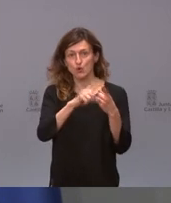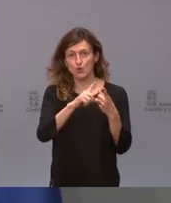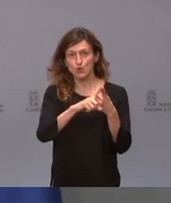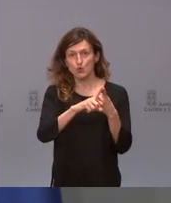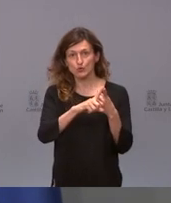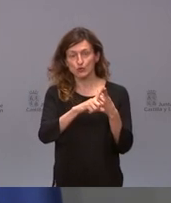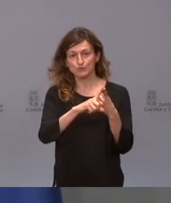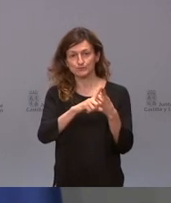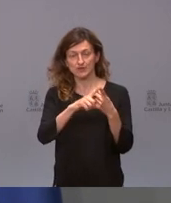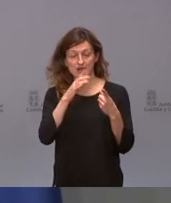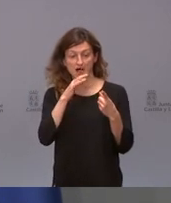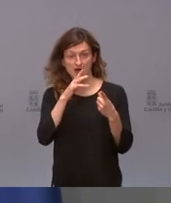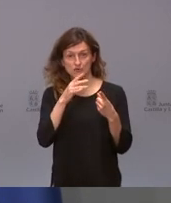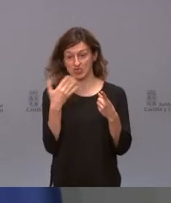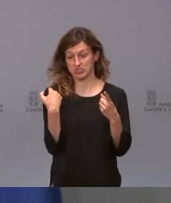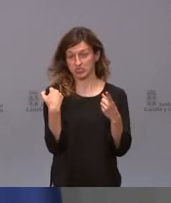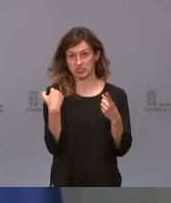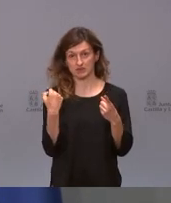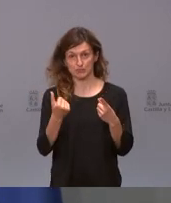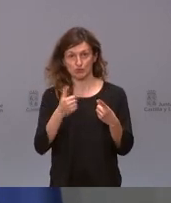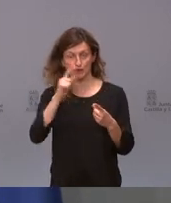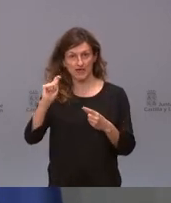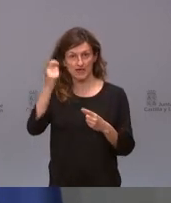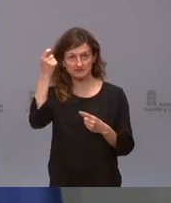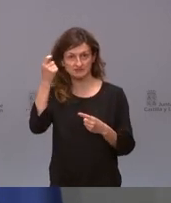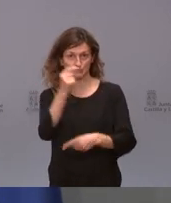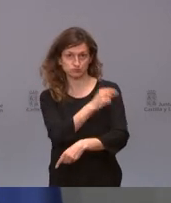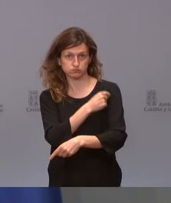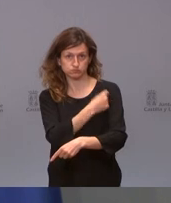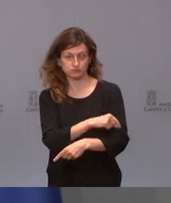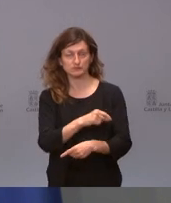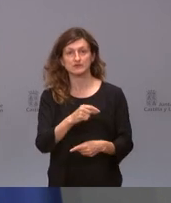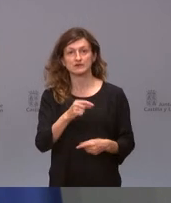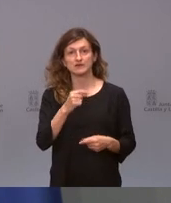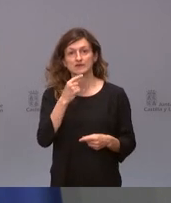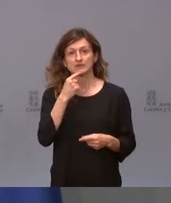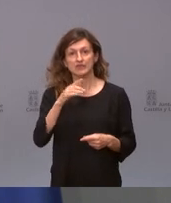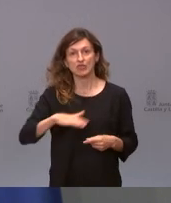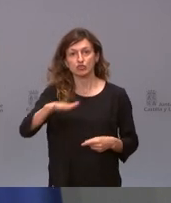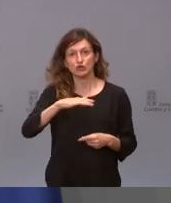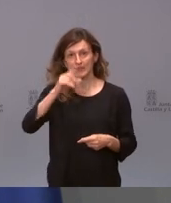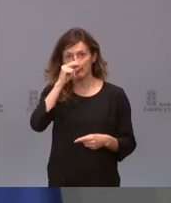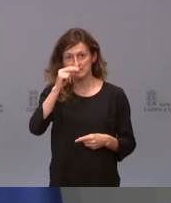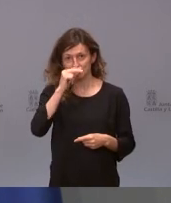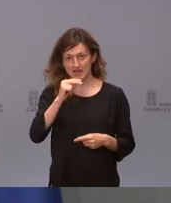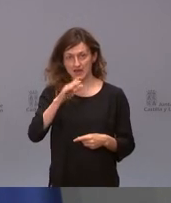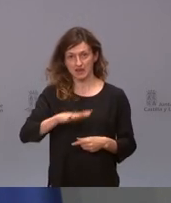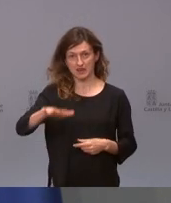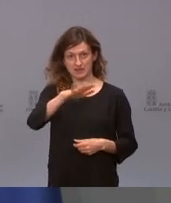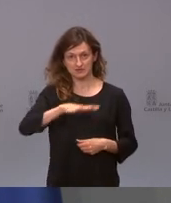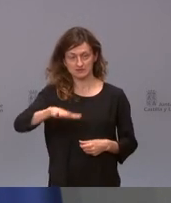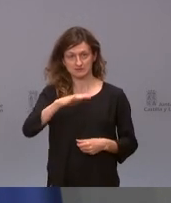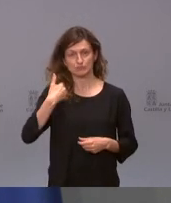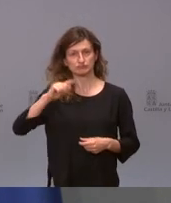el que el que tengo más más reciente por el éxito que ha supuesto ha sido el de la zona básica de peñafiel que han